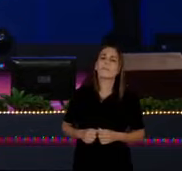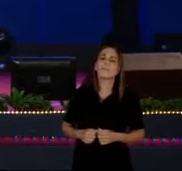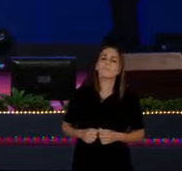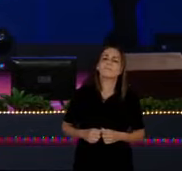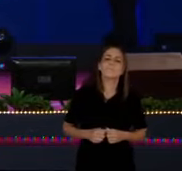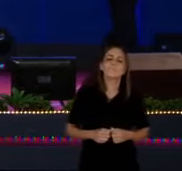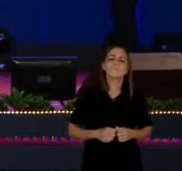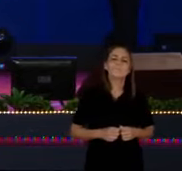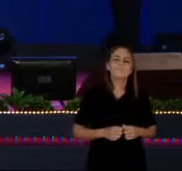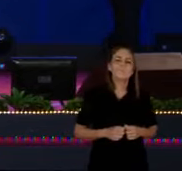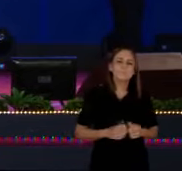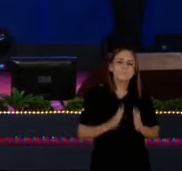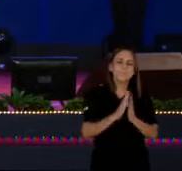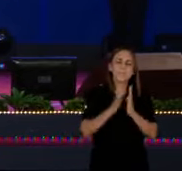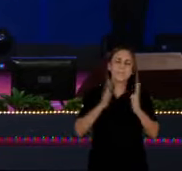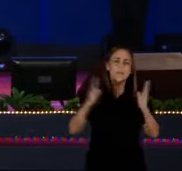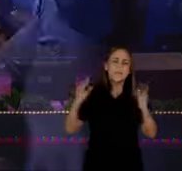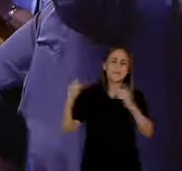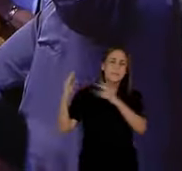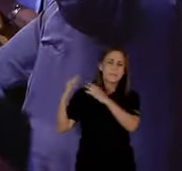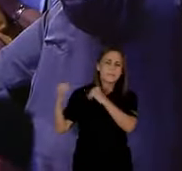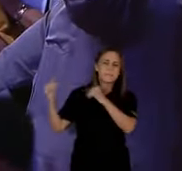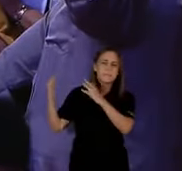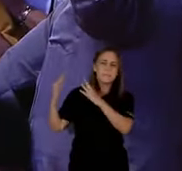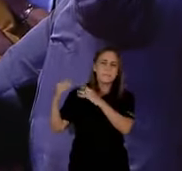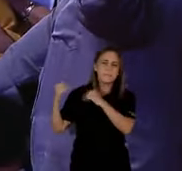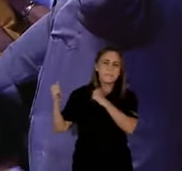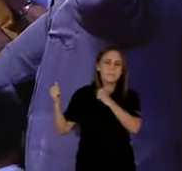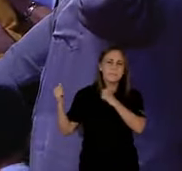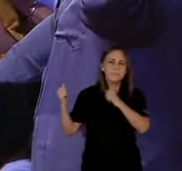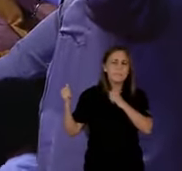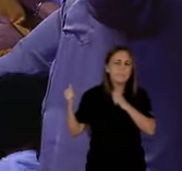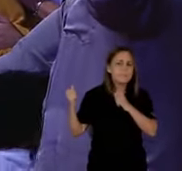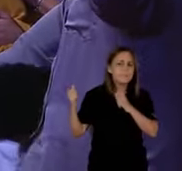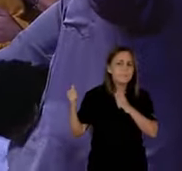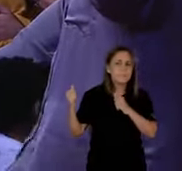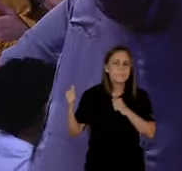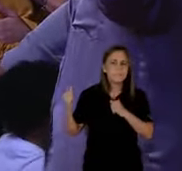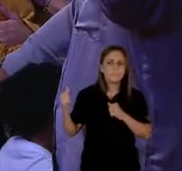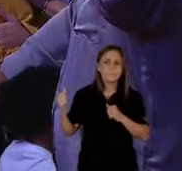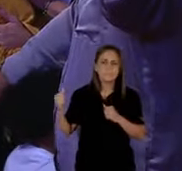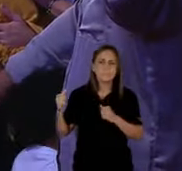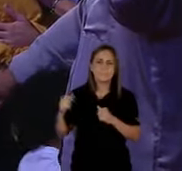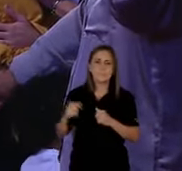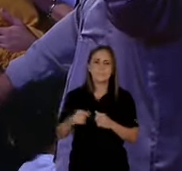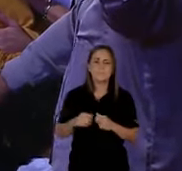Grande expectativa. No sé si el teniente Álvarez está aquí.